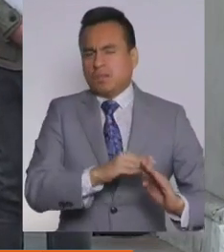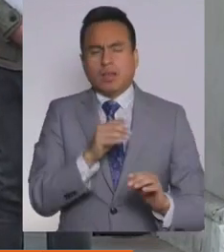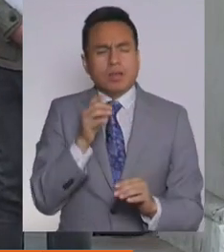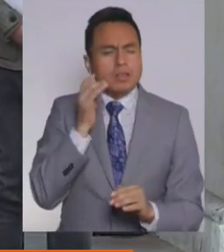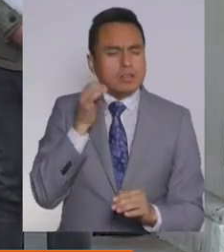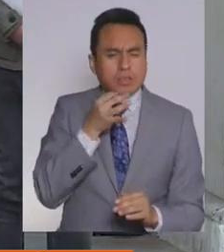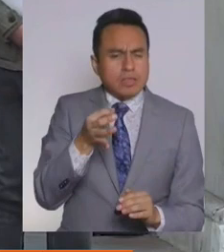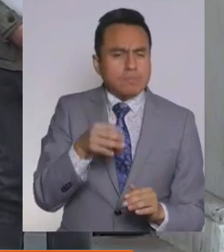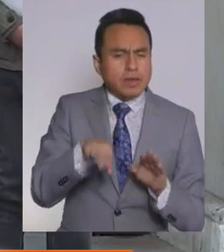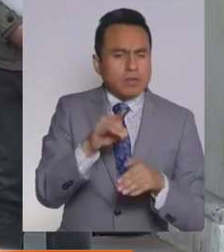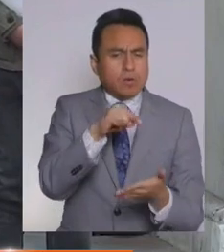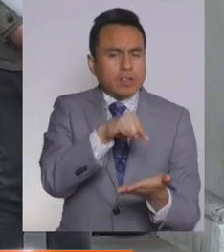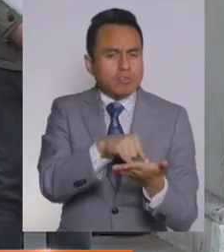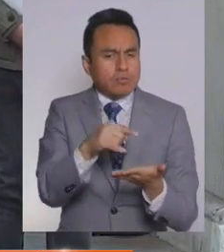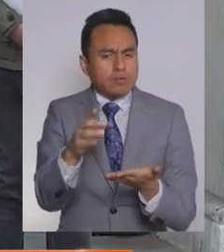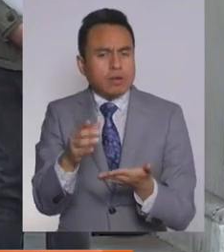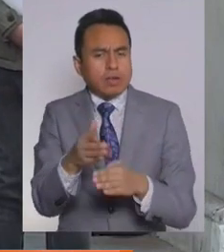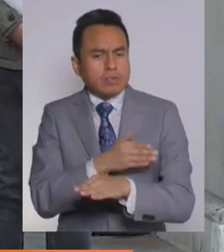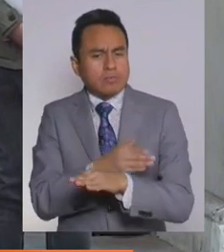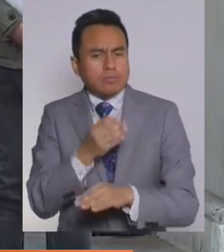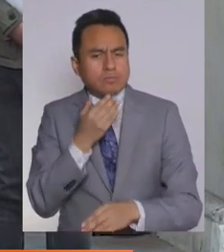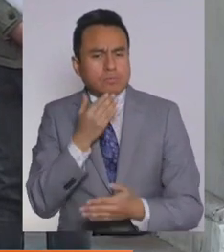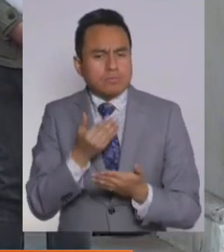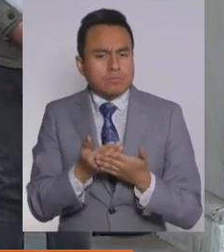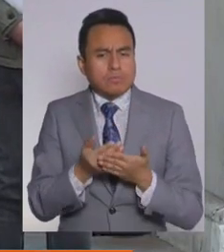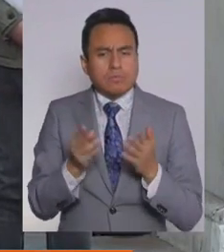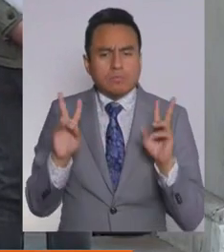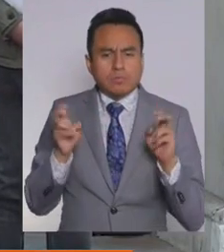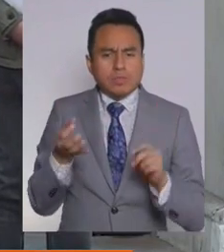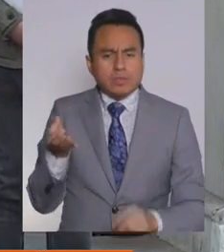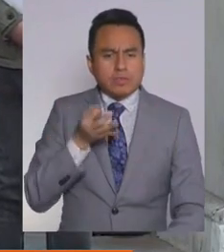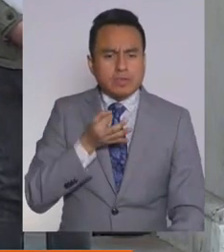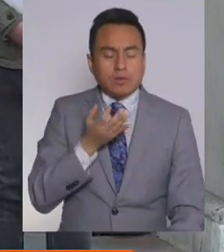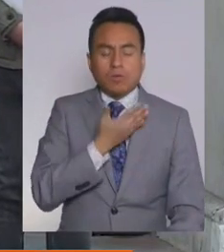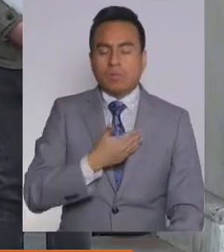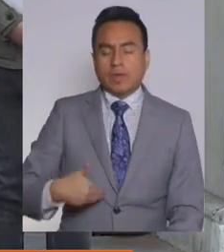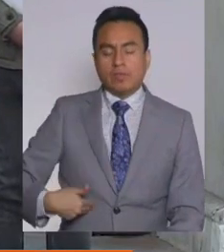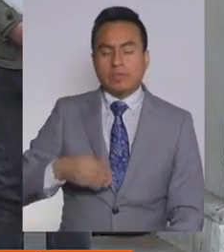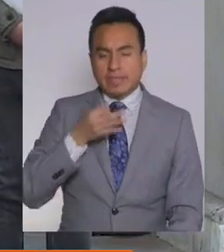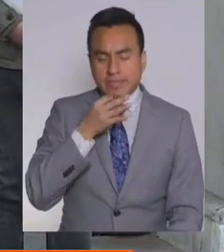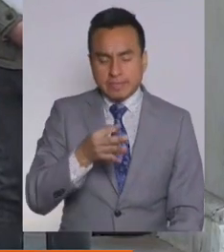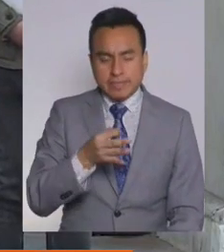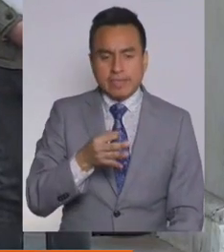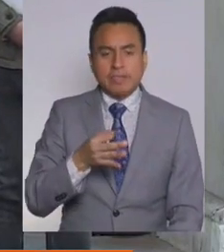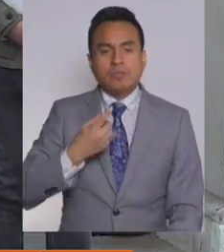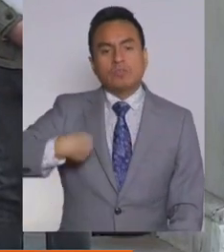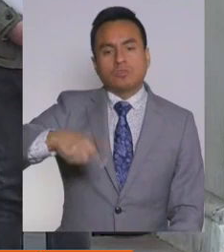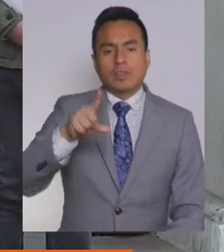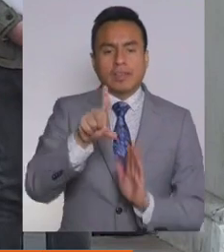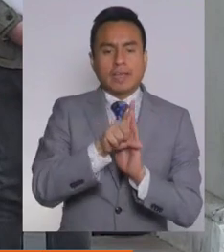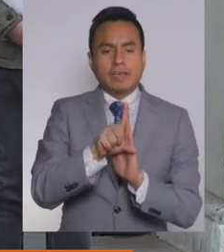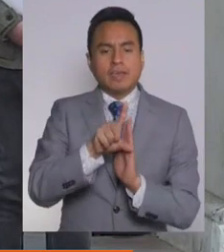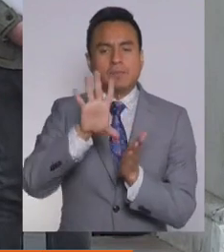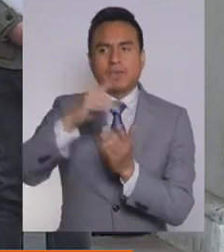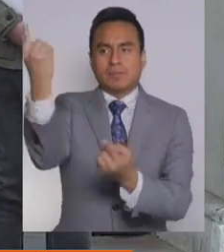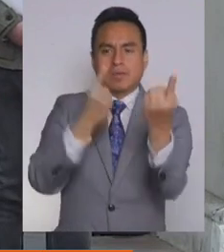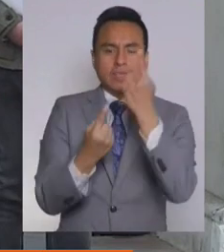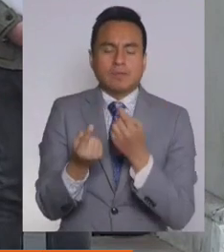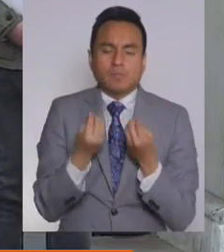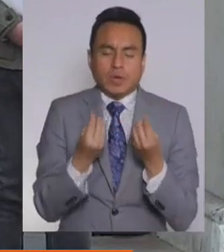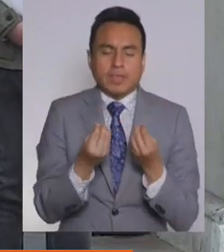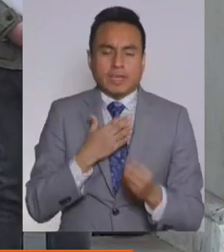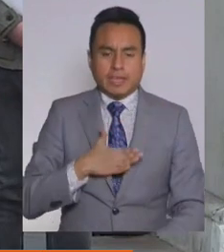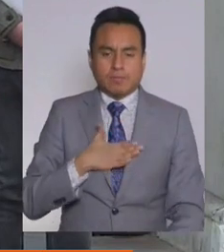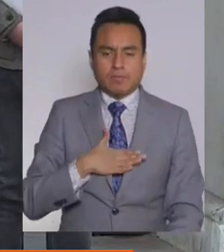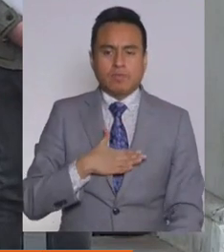del Congreso, como ustedes dicen. Lo que nos interesa a nosotros como gobierno, y el presidente lo ha dicho, es tener una buena ley de migración, que trate bien a los